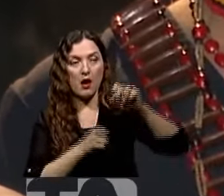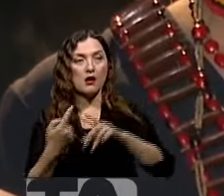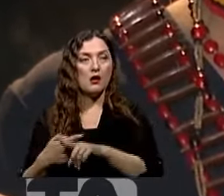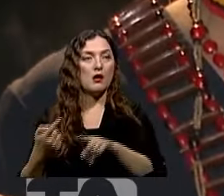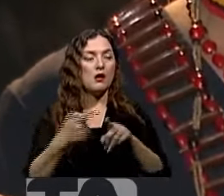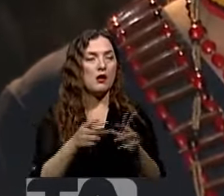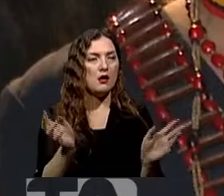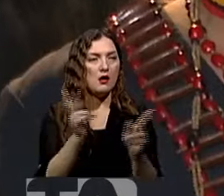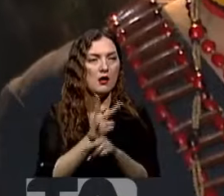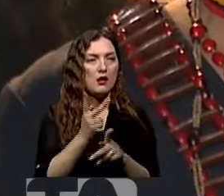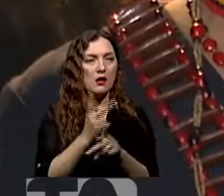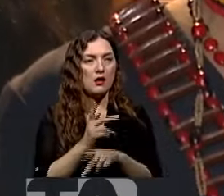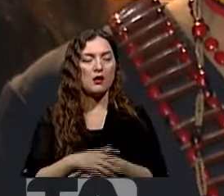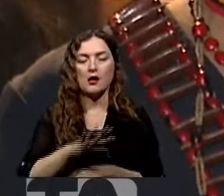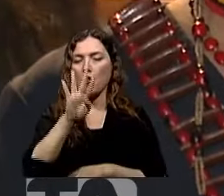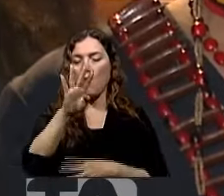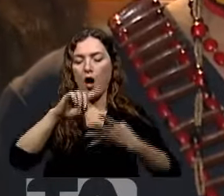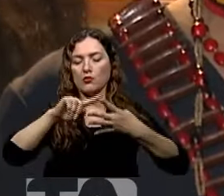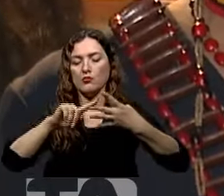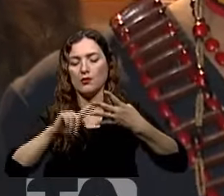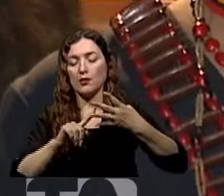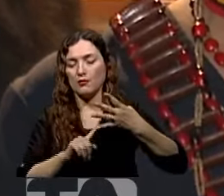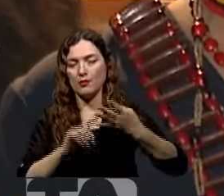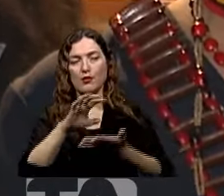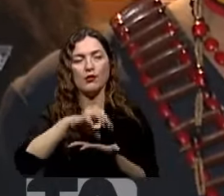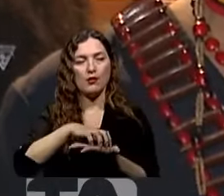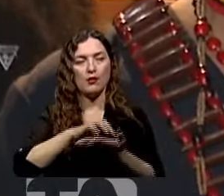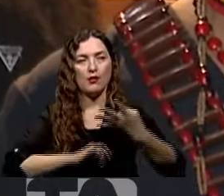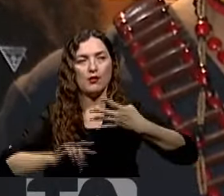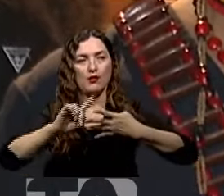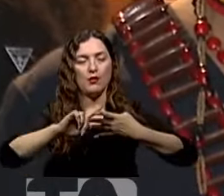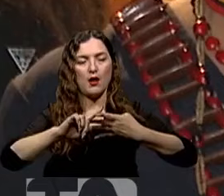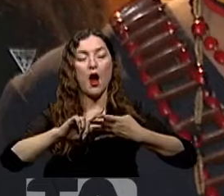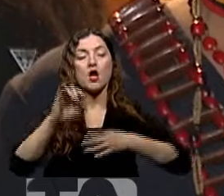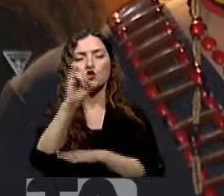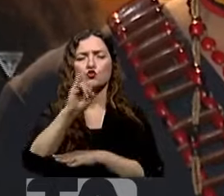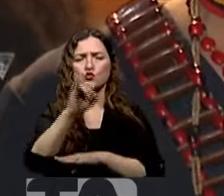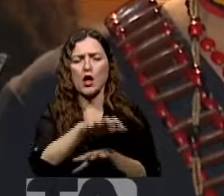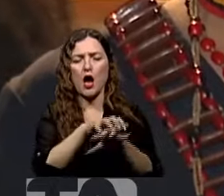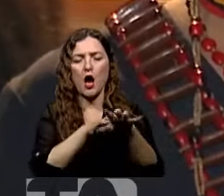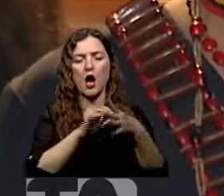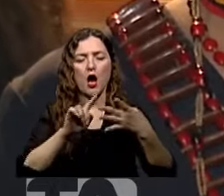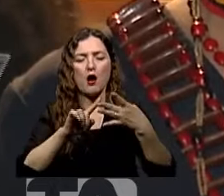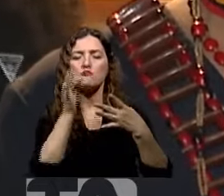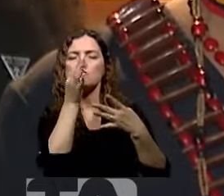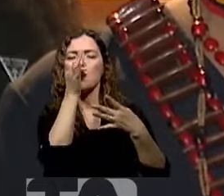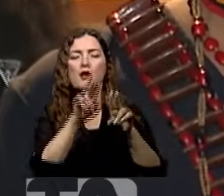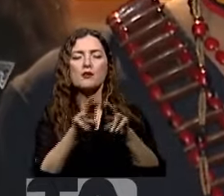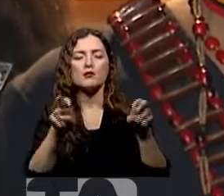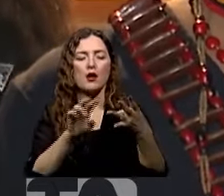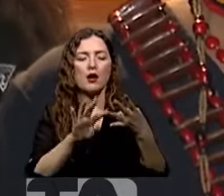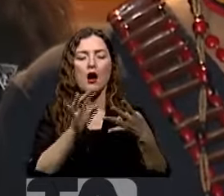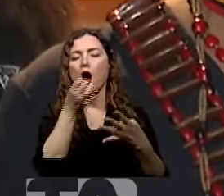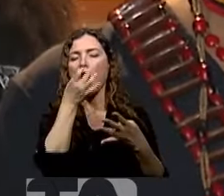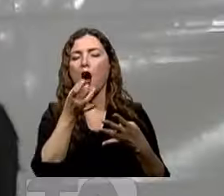de producción en los 4 ejes de nuestra provincia, como es la agroindustria, la cosmética natural, la medicina ancestral